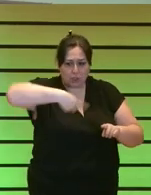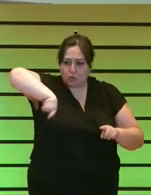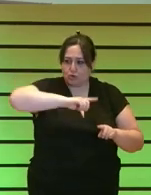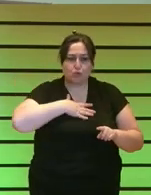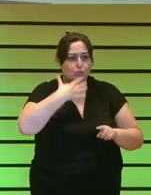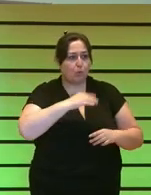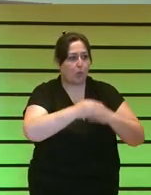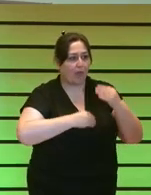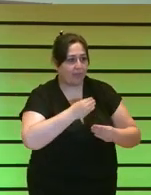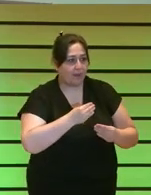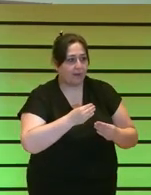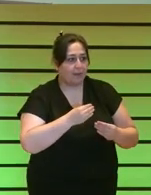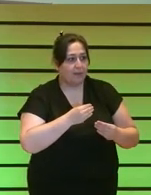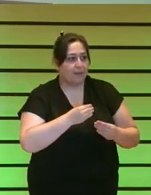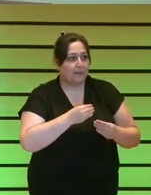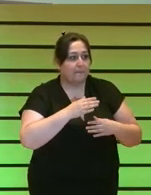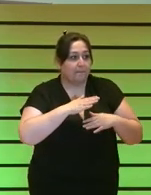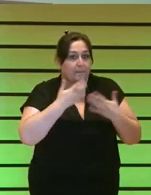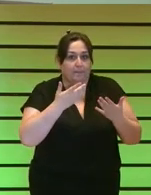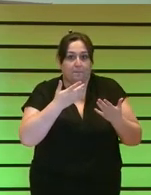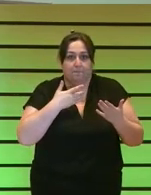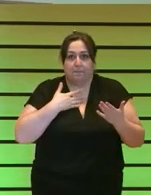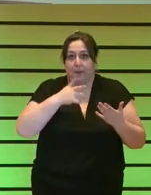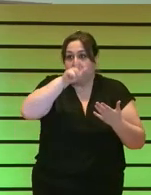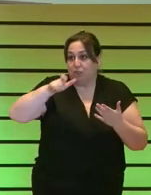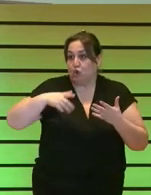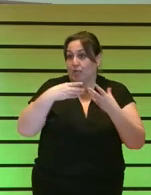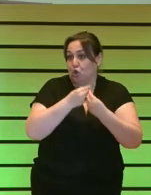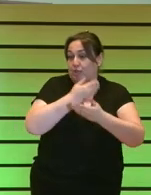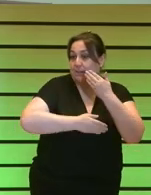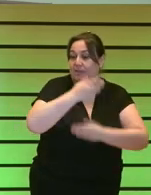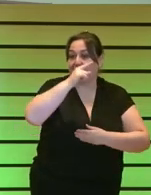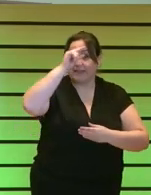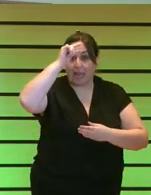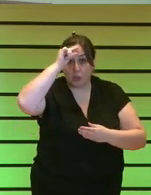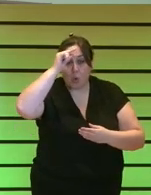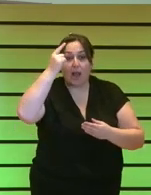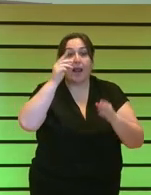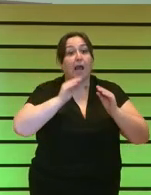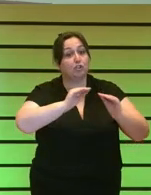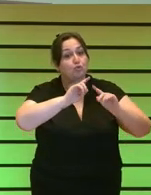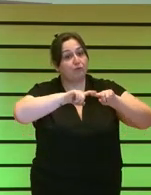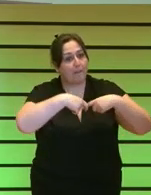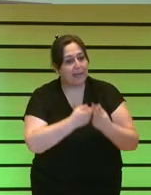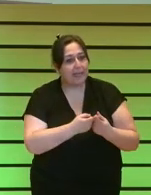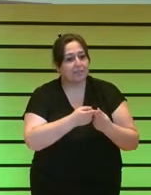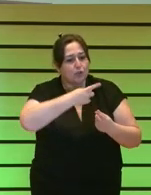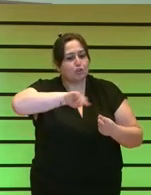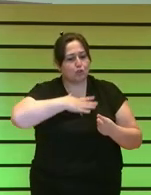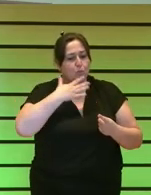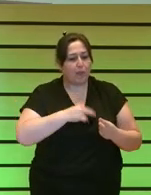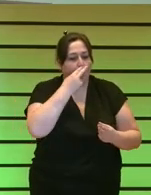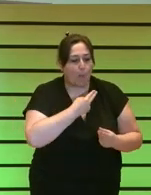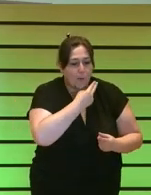que nos dedicamos a las personas con discapacidad intelectual a sus familias qué compromisos podemos tener